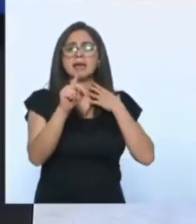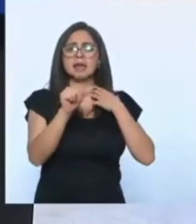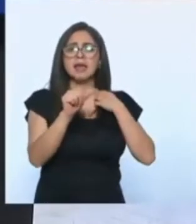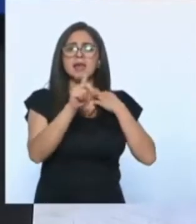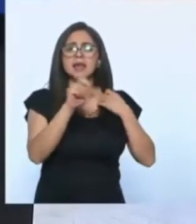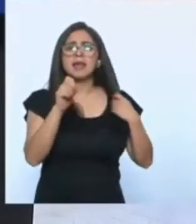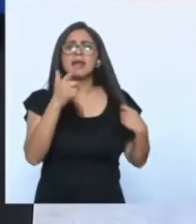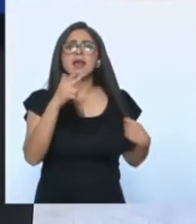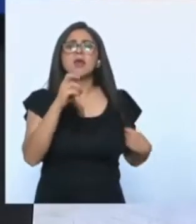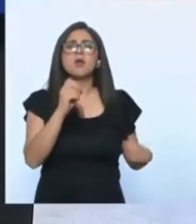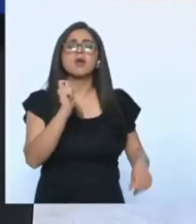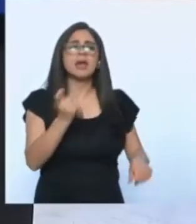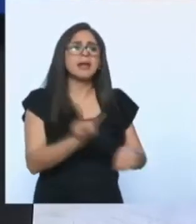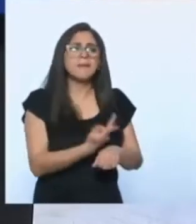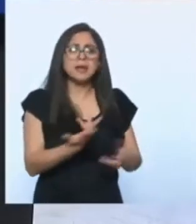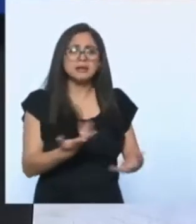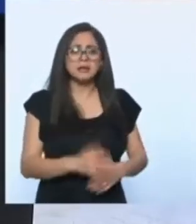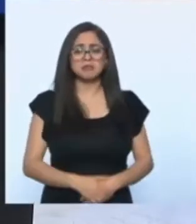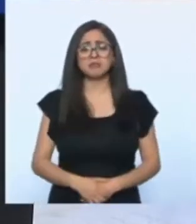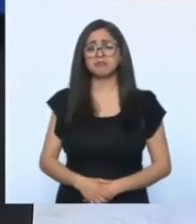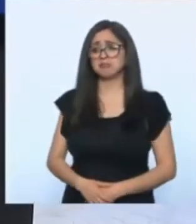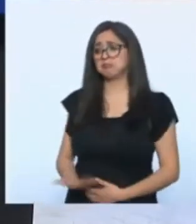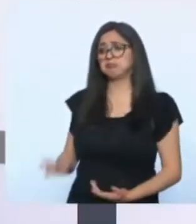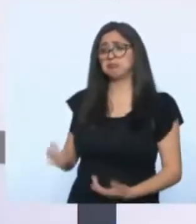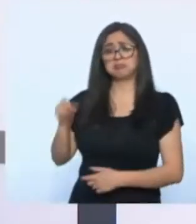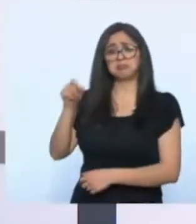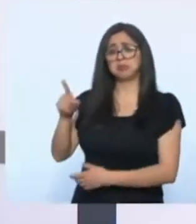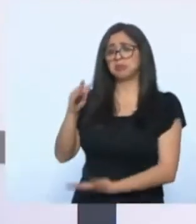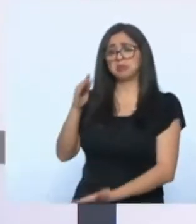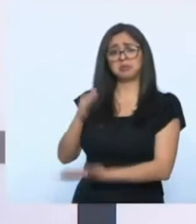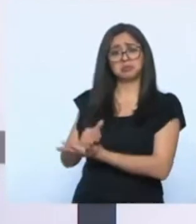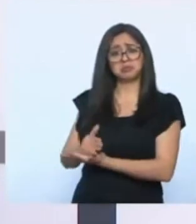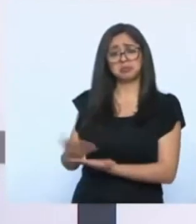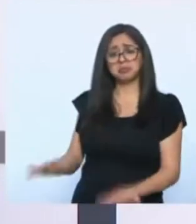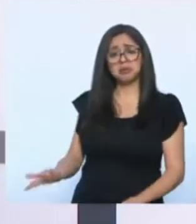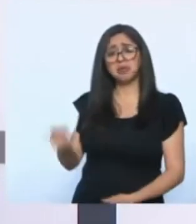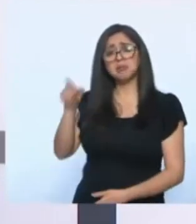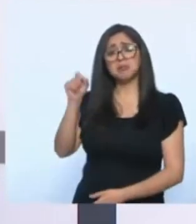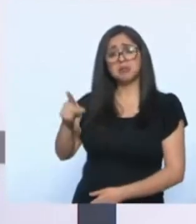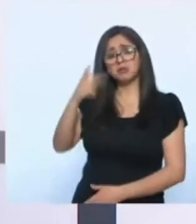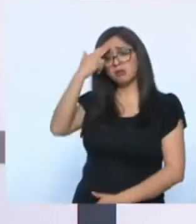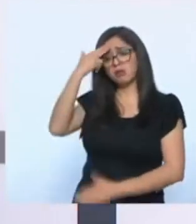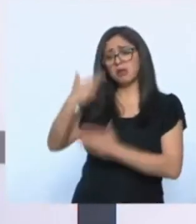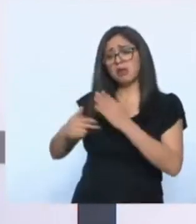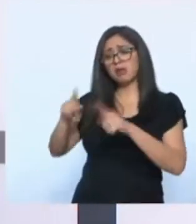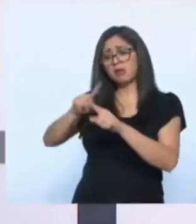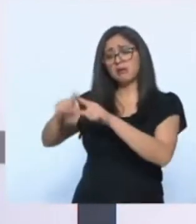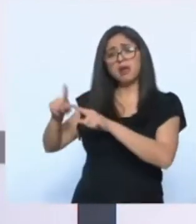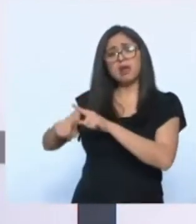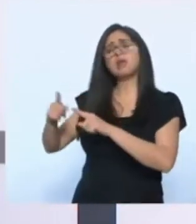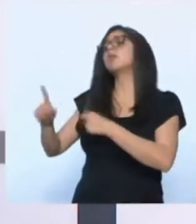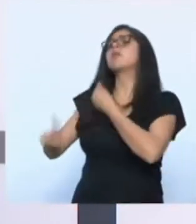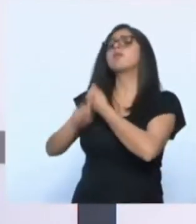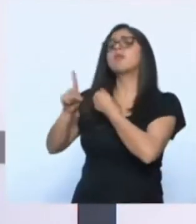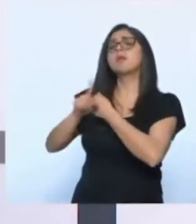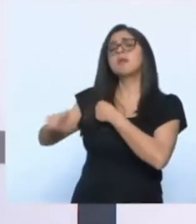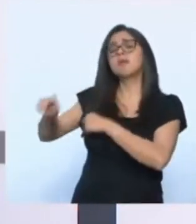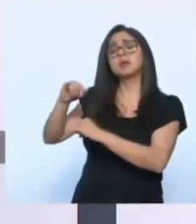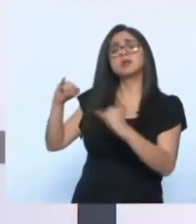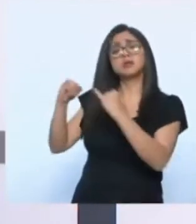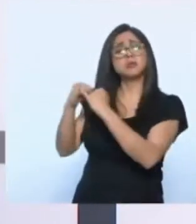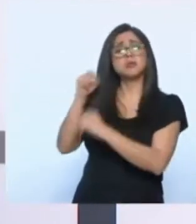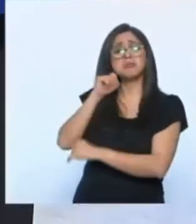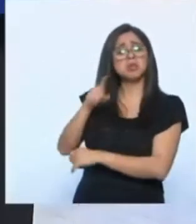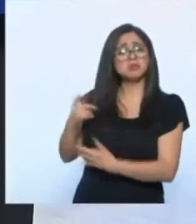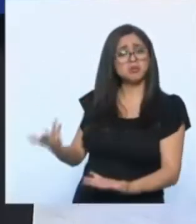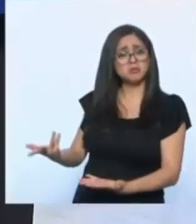Igualita. Ajá. Y también la de violencia institucional, igualita, en las mismas comisiones. O sea, una tercera iniciativa que es la